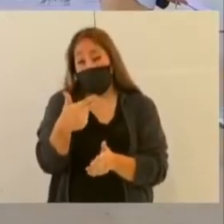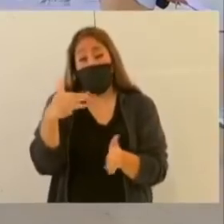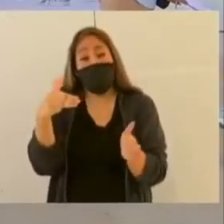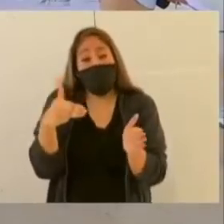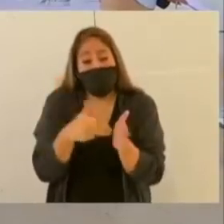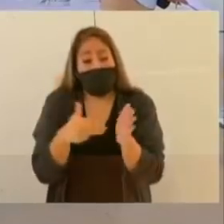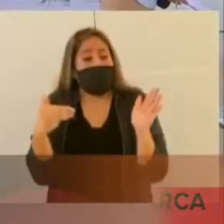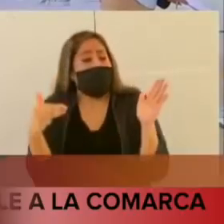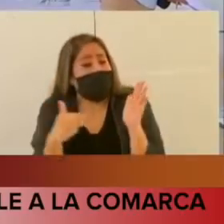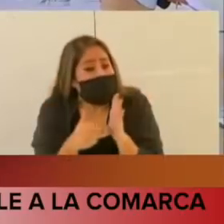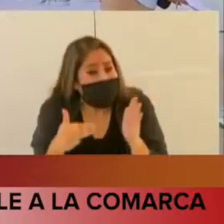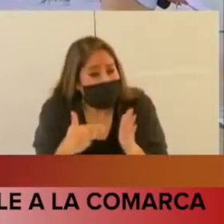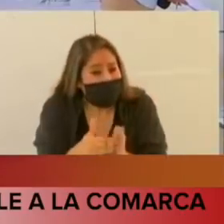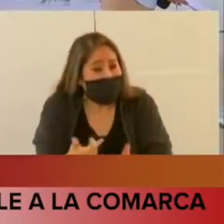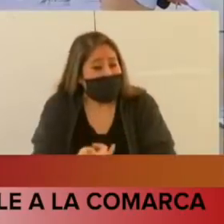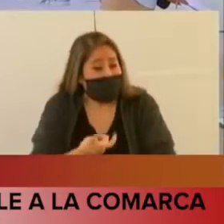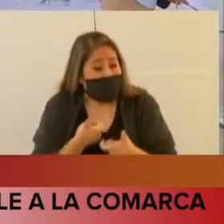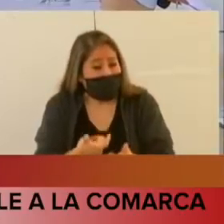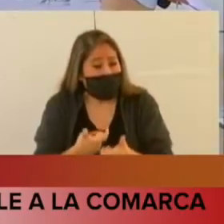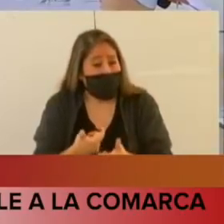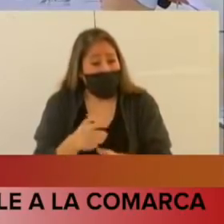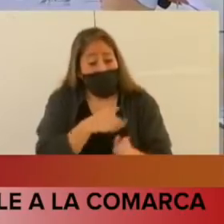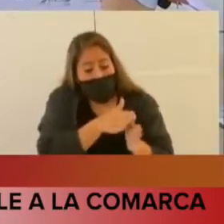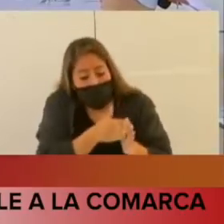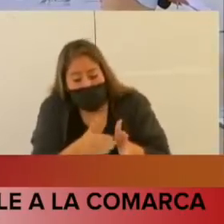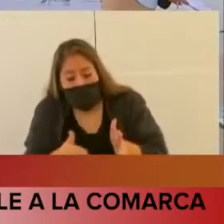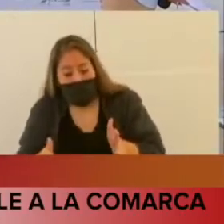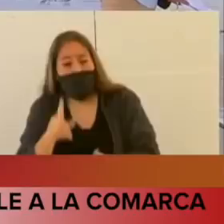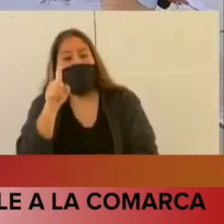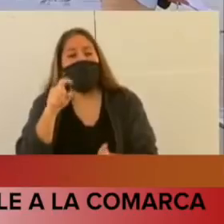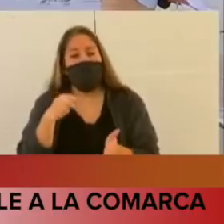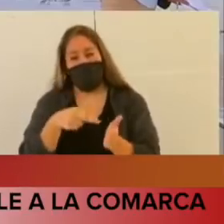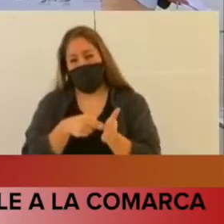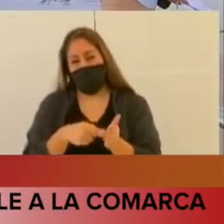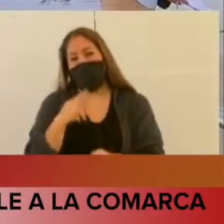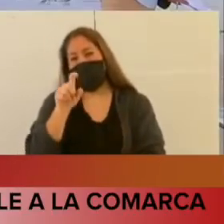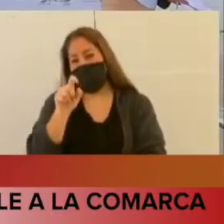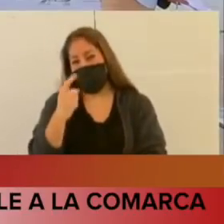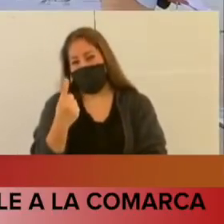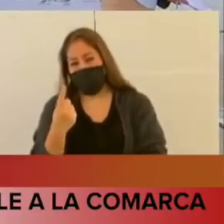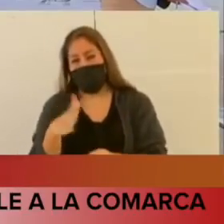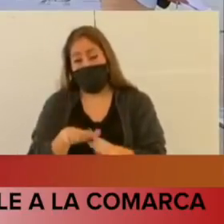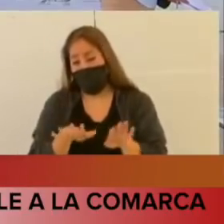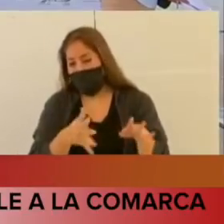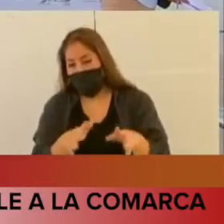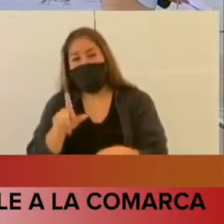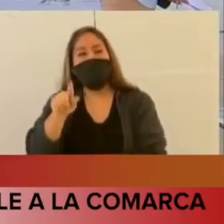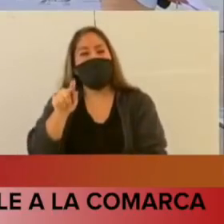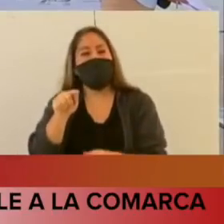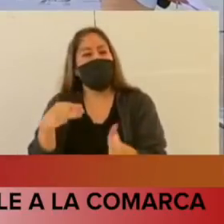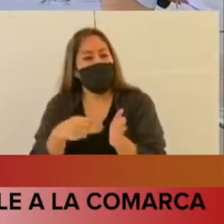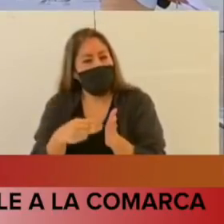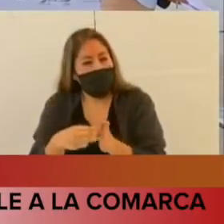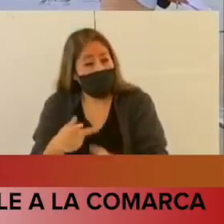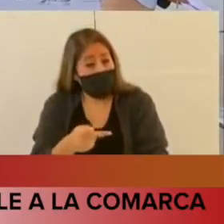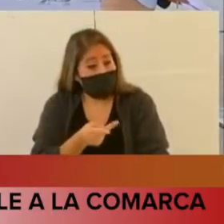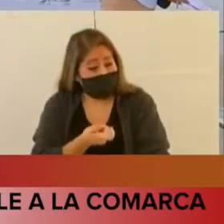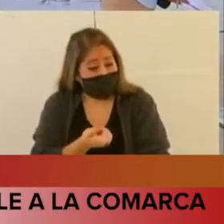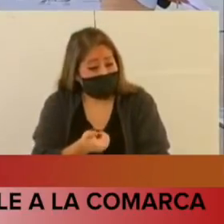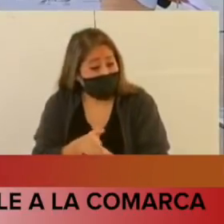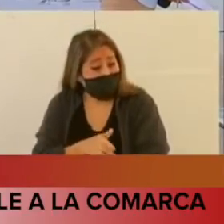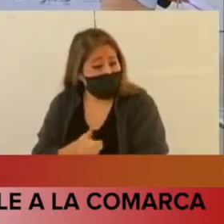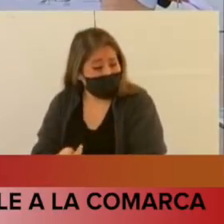pesos y durante 2021 se canalizarán 1.270 millones de pesos.